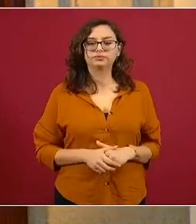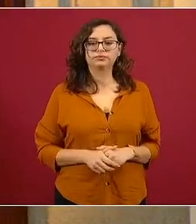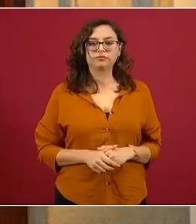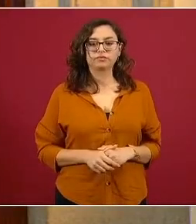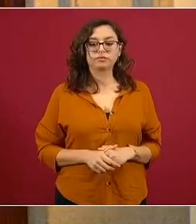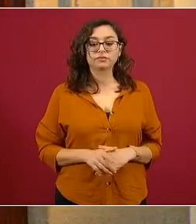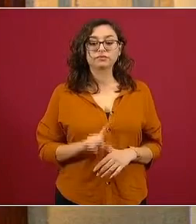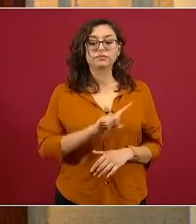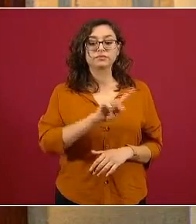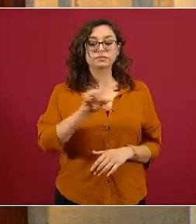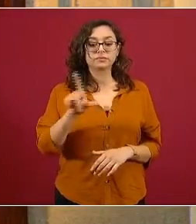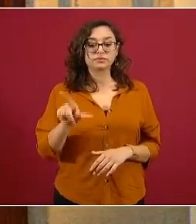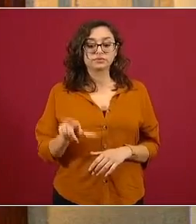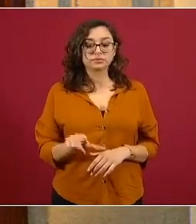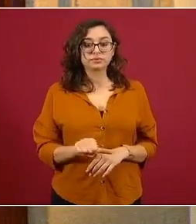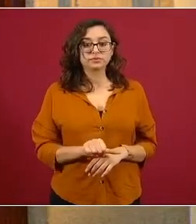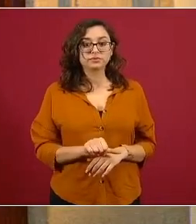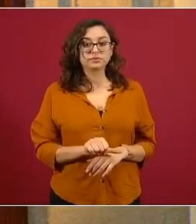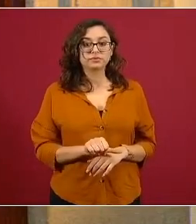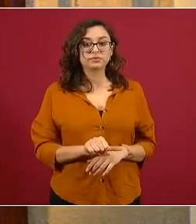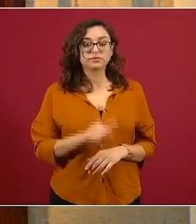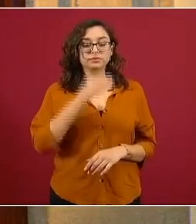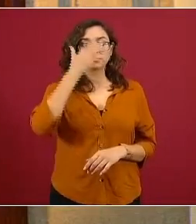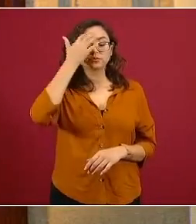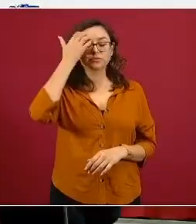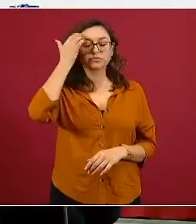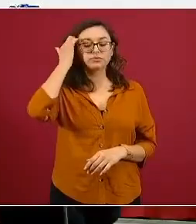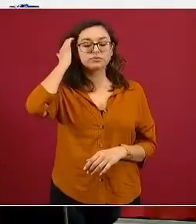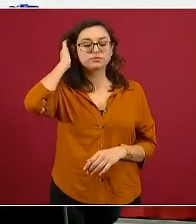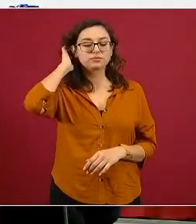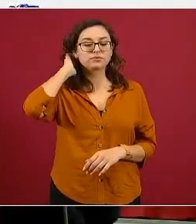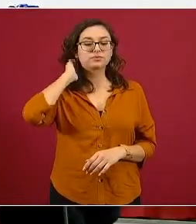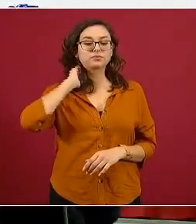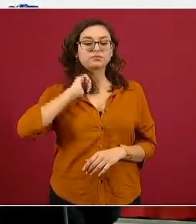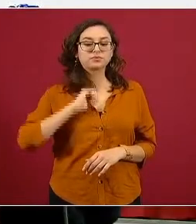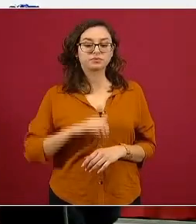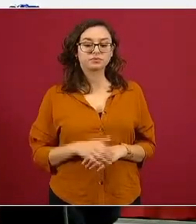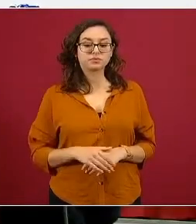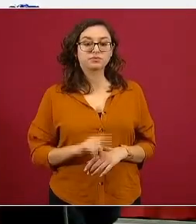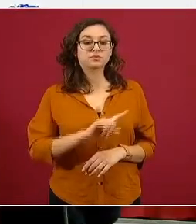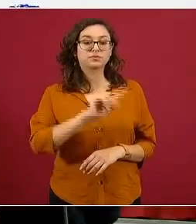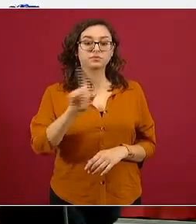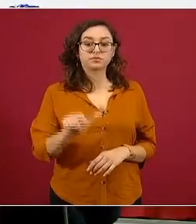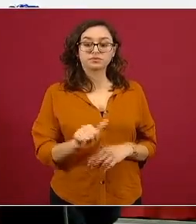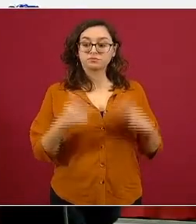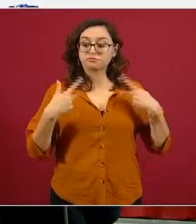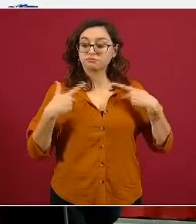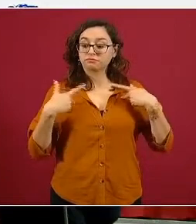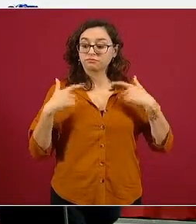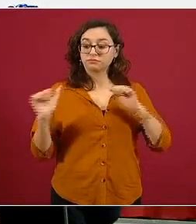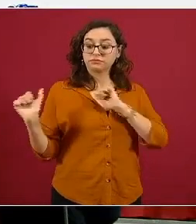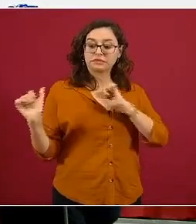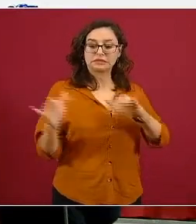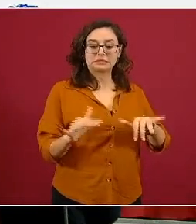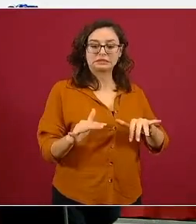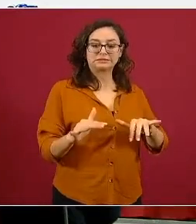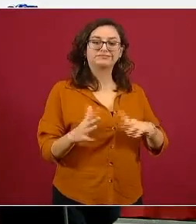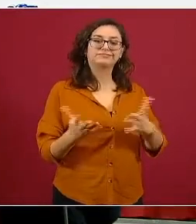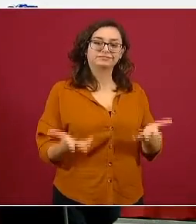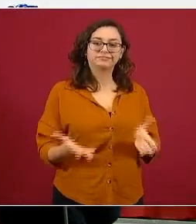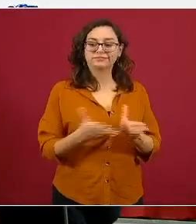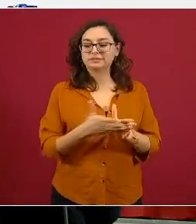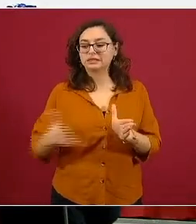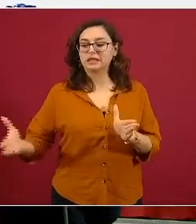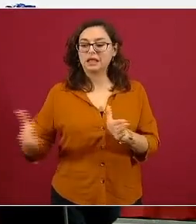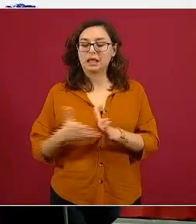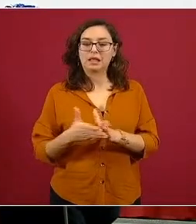y posteriormente el riesgo de aglomeración se genera pues en el fin de semana largo, que es